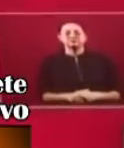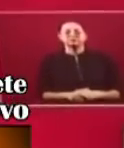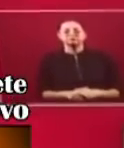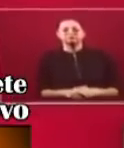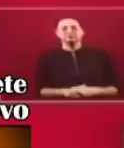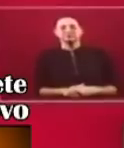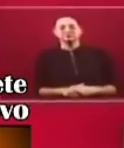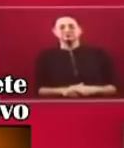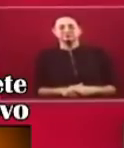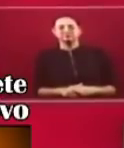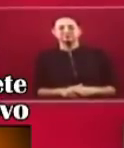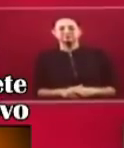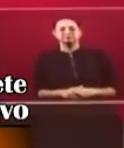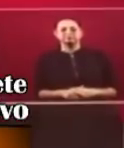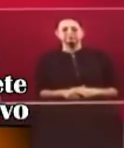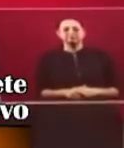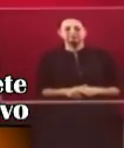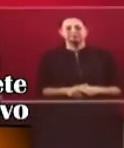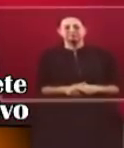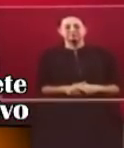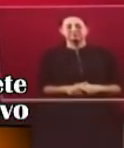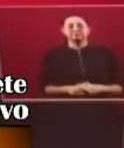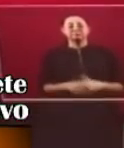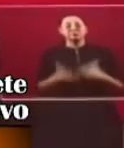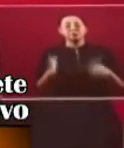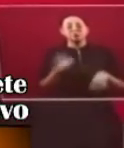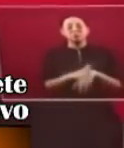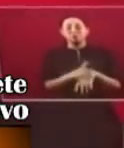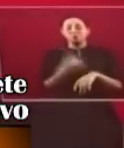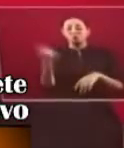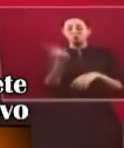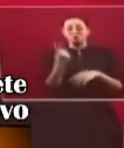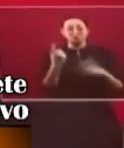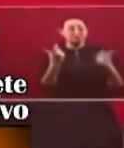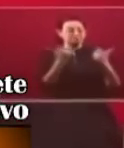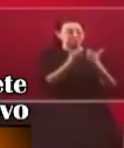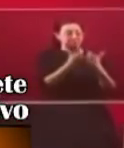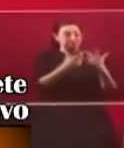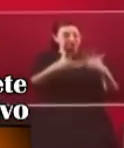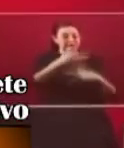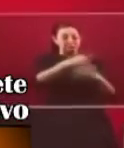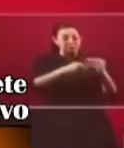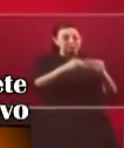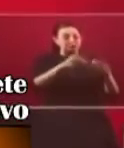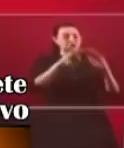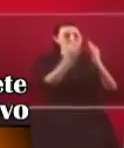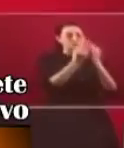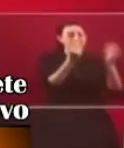Porque ningún modelo económico funciona